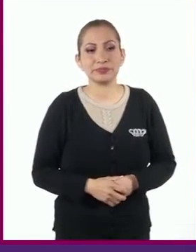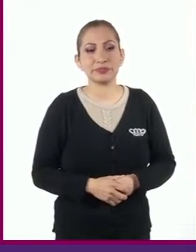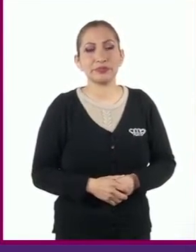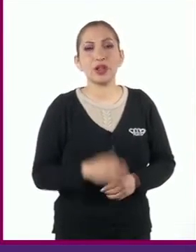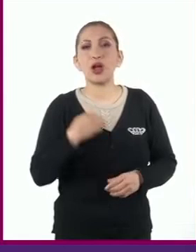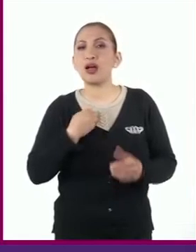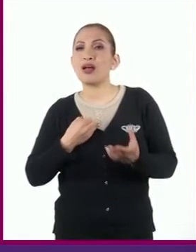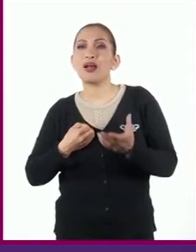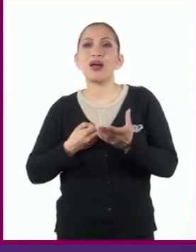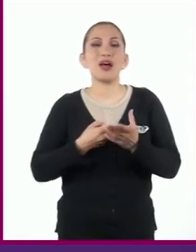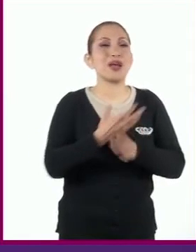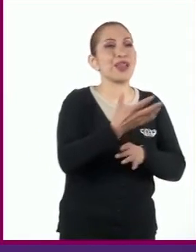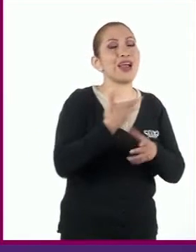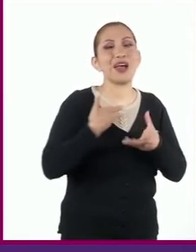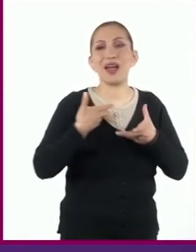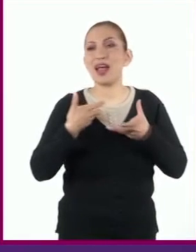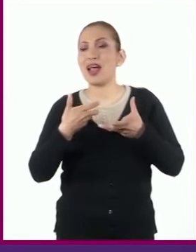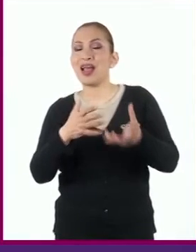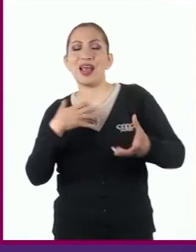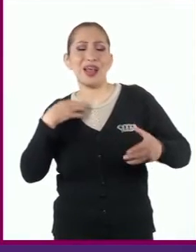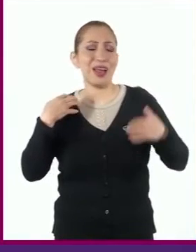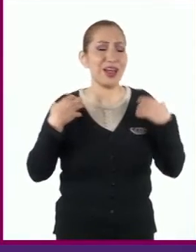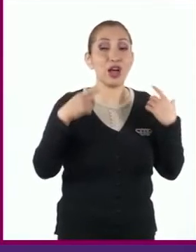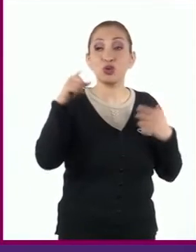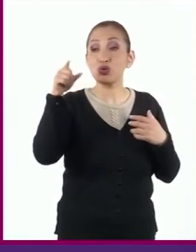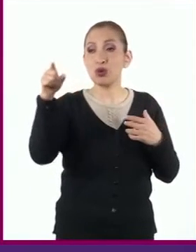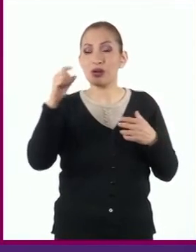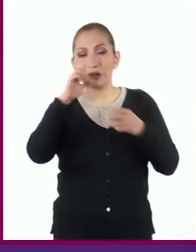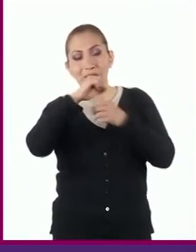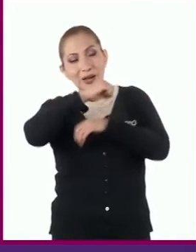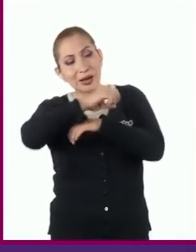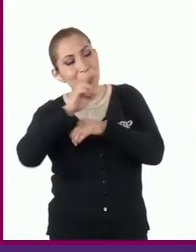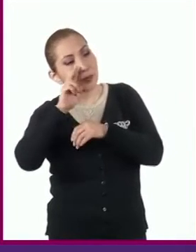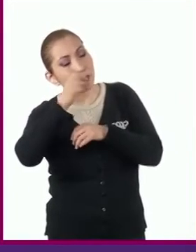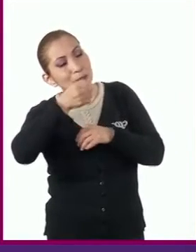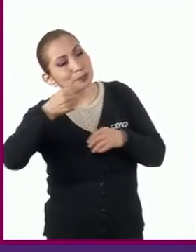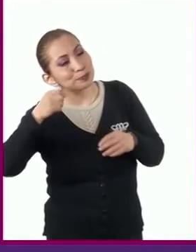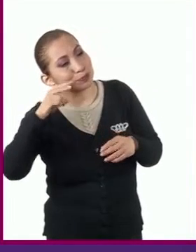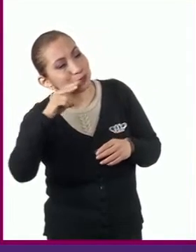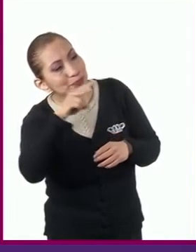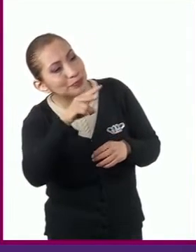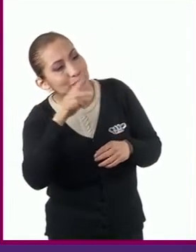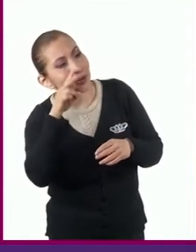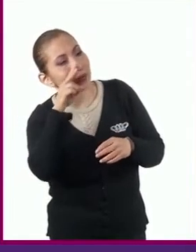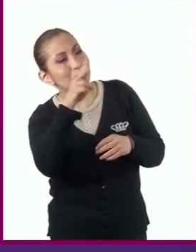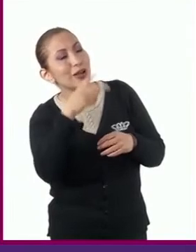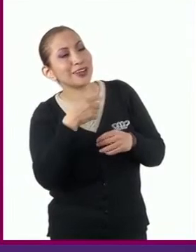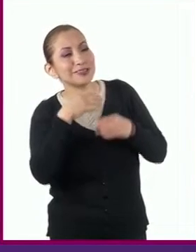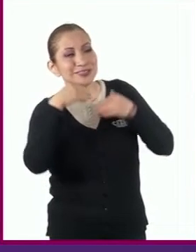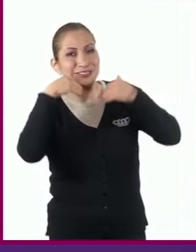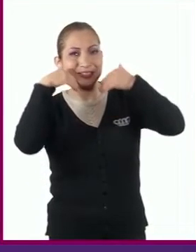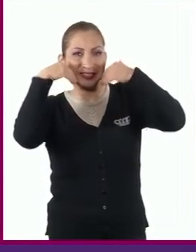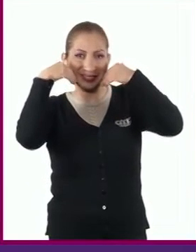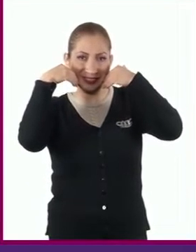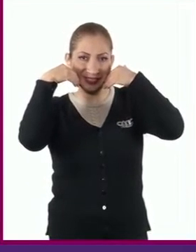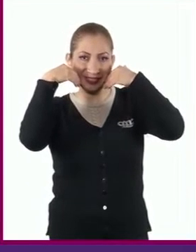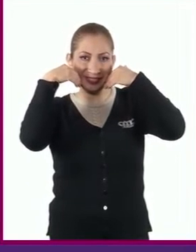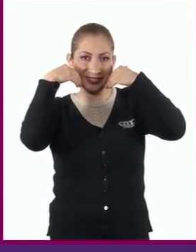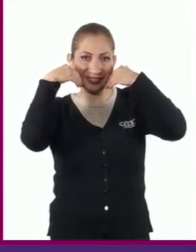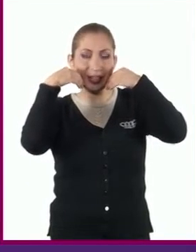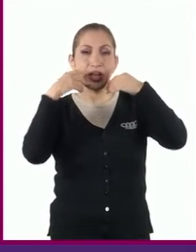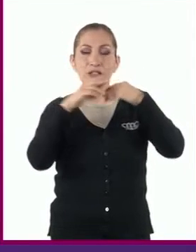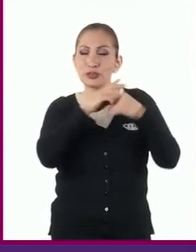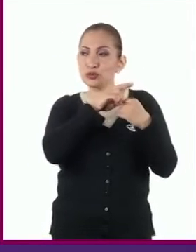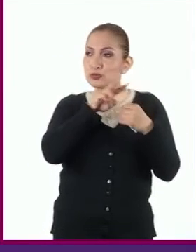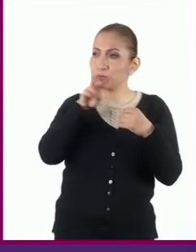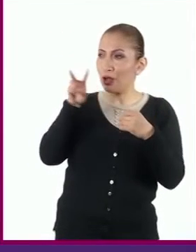Salí a la calle alborozadamente mientras tú te asomabas a la puerta, mirándome encendida y sonriente. Volví